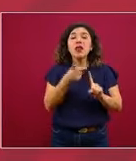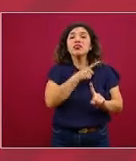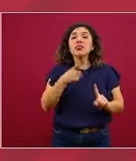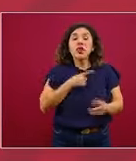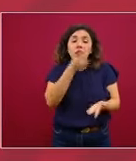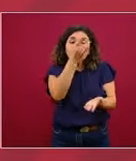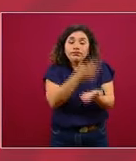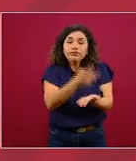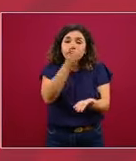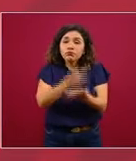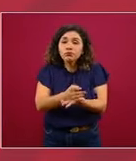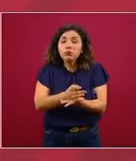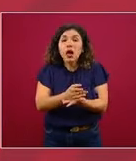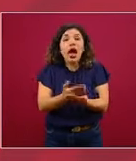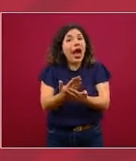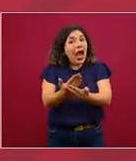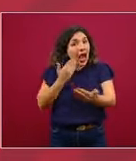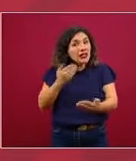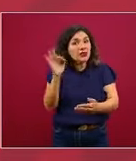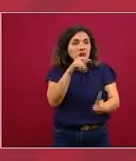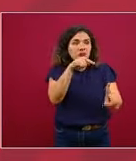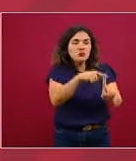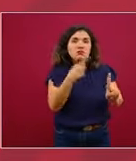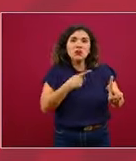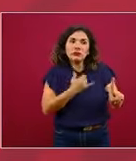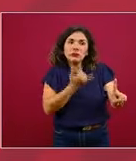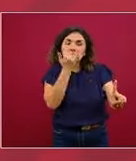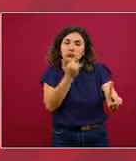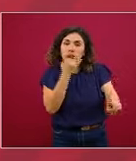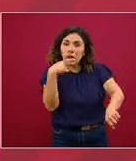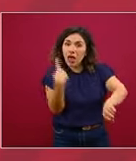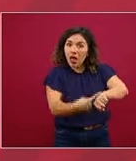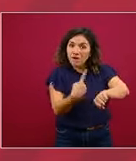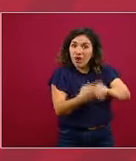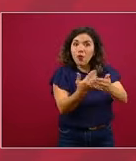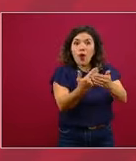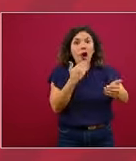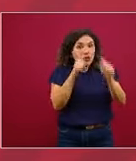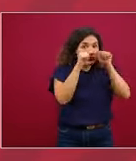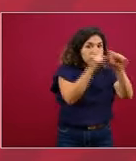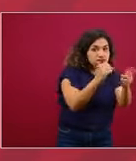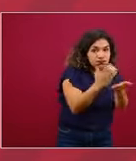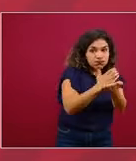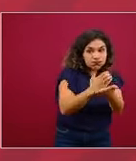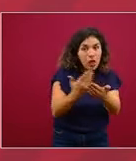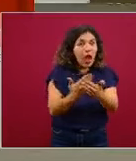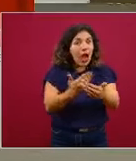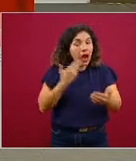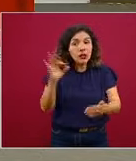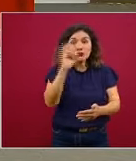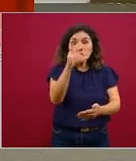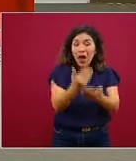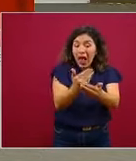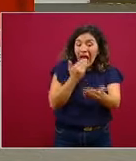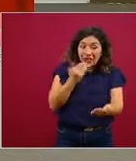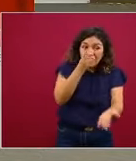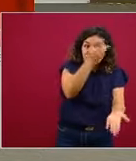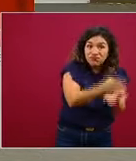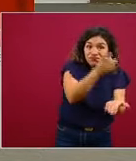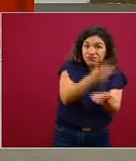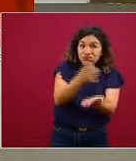oportuna la presencia de casos sospechosos o personas que pudieran estar enfermas. Esto porque al identificar lo más oportunamente